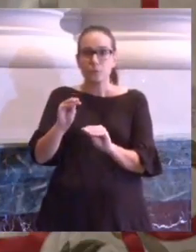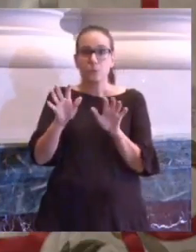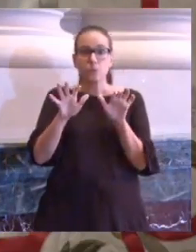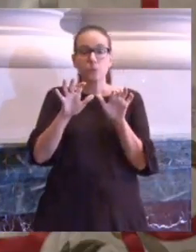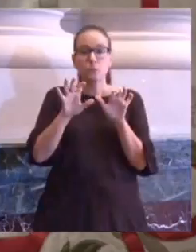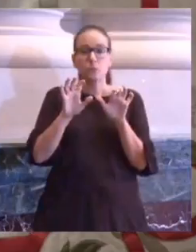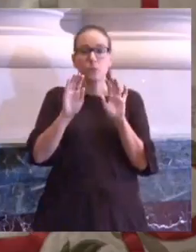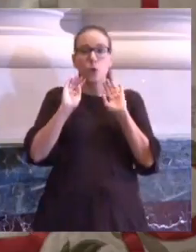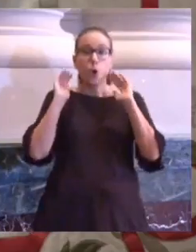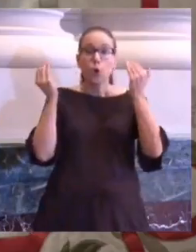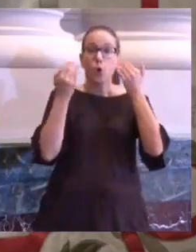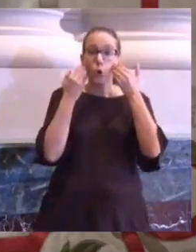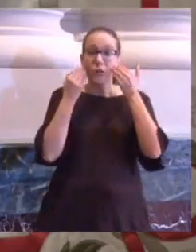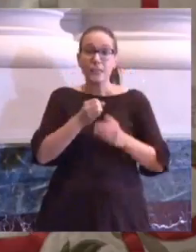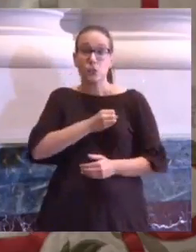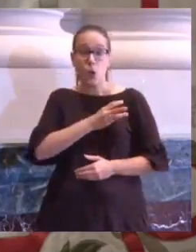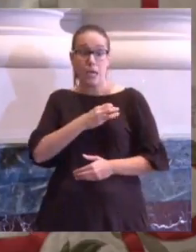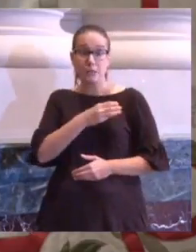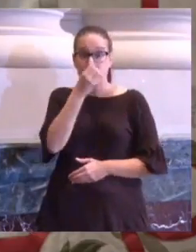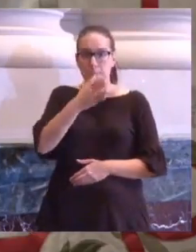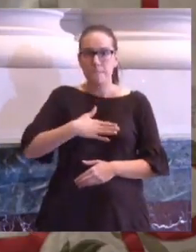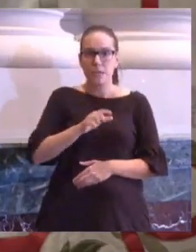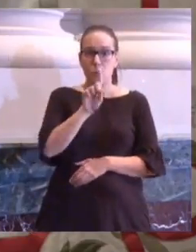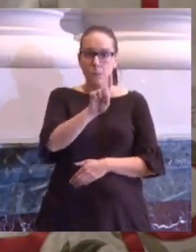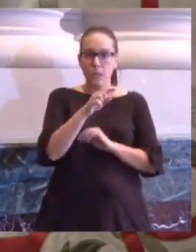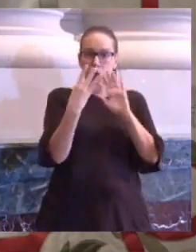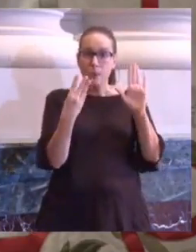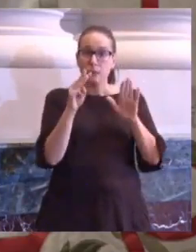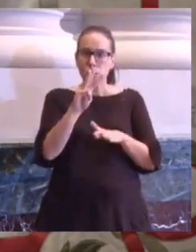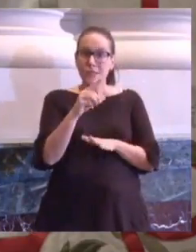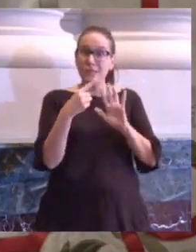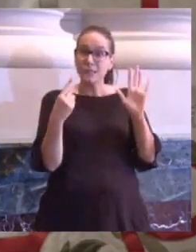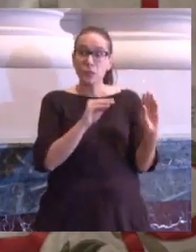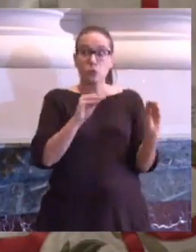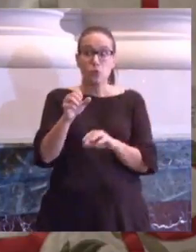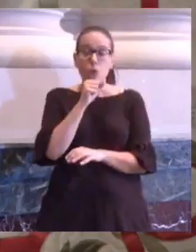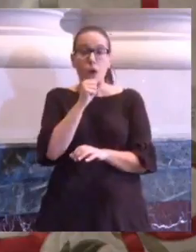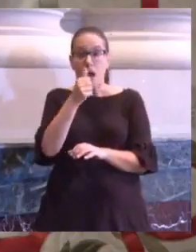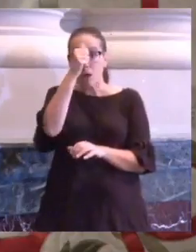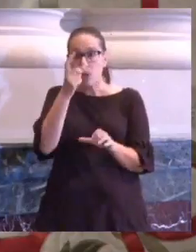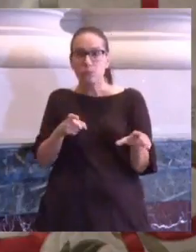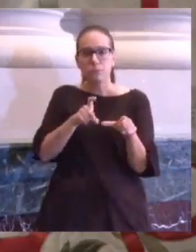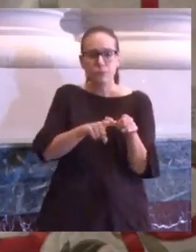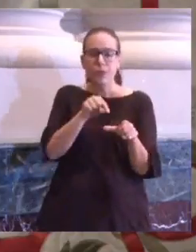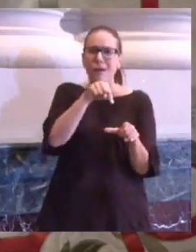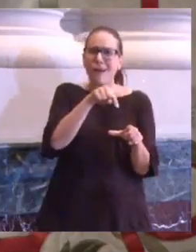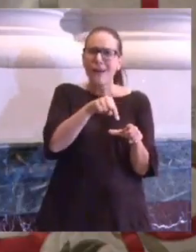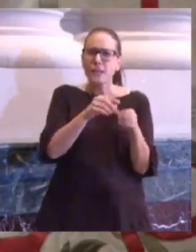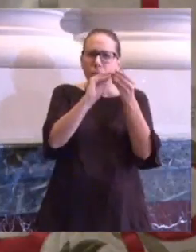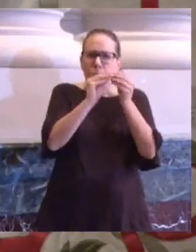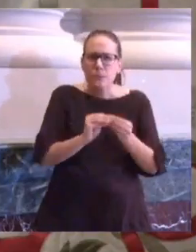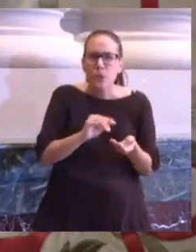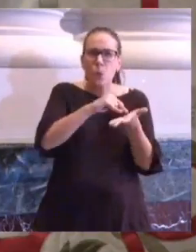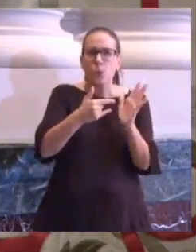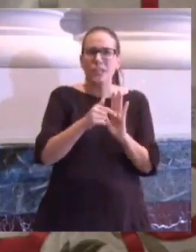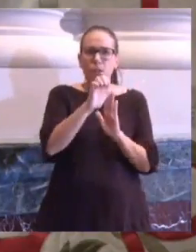congreso que se celebró en Caspe en mayo de 1936 y que alumbró un proyecto de estatuto de autonomía que solo